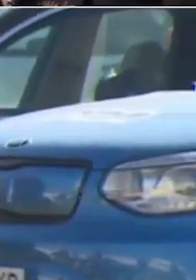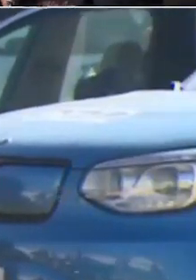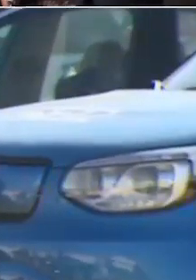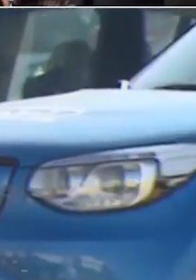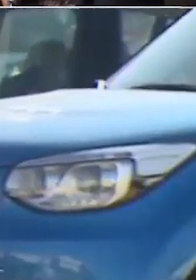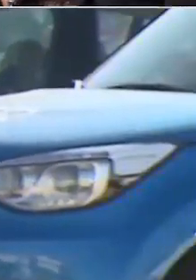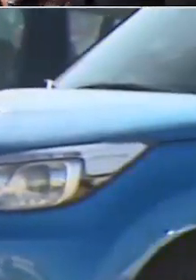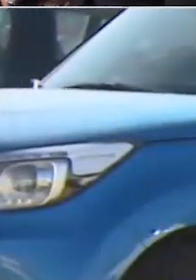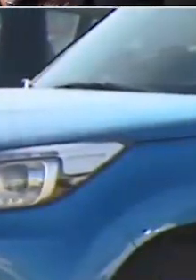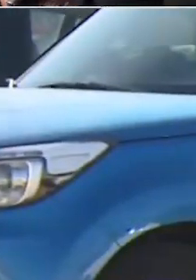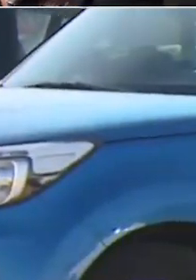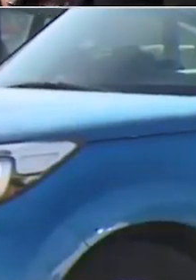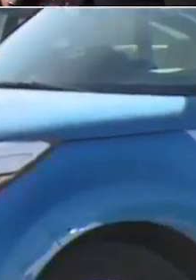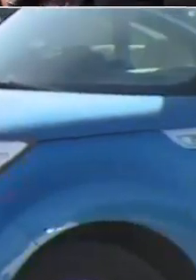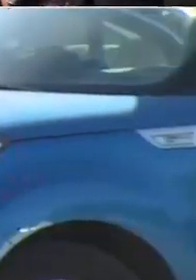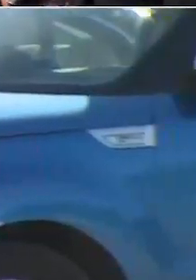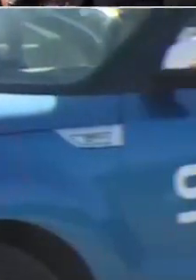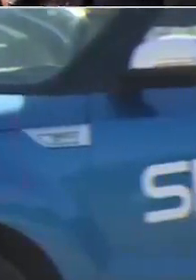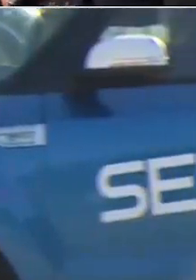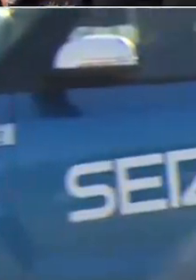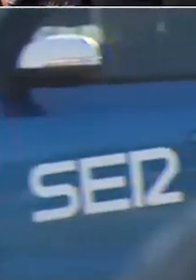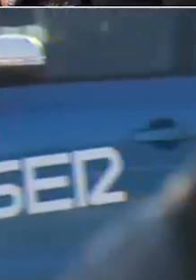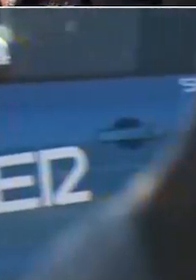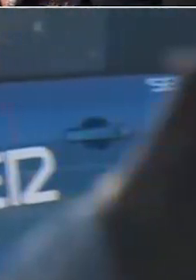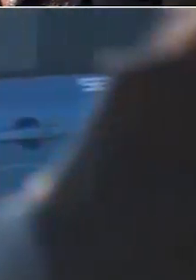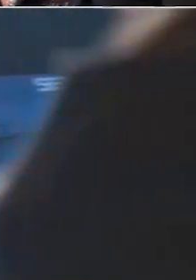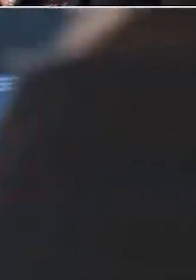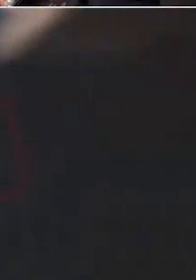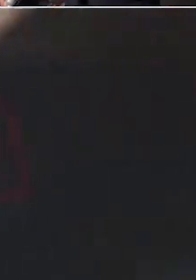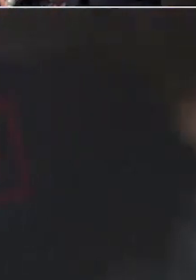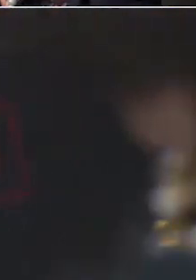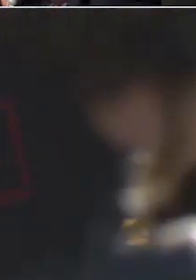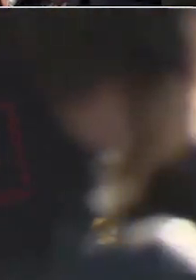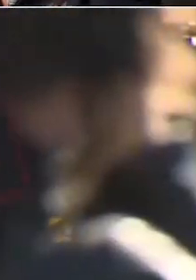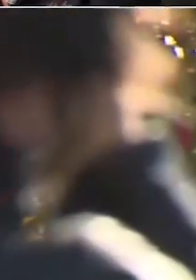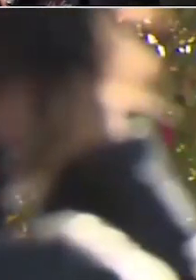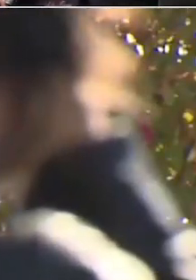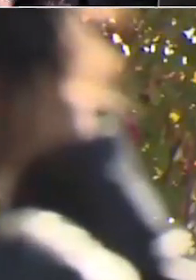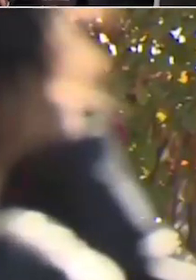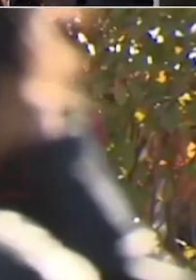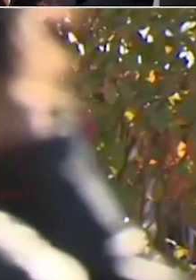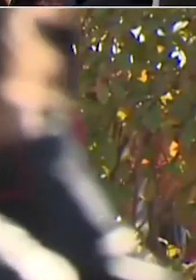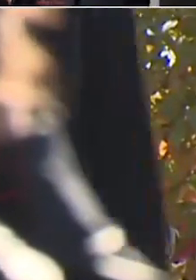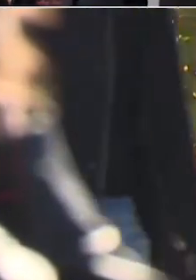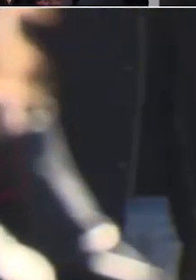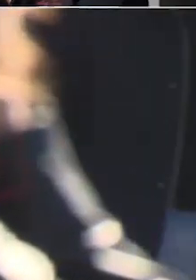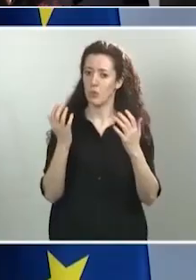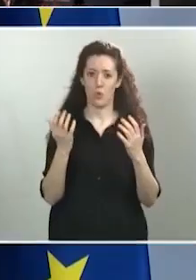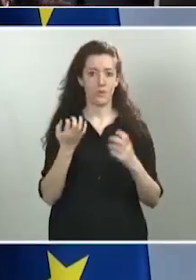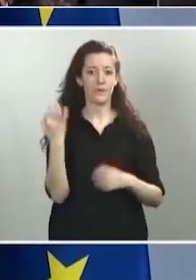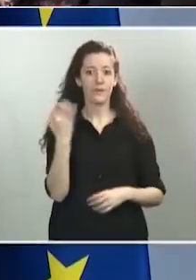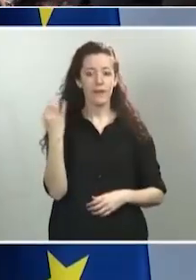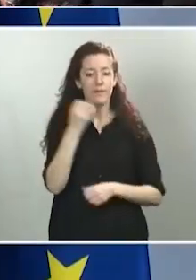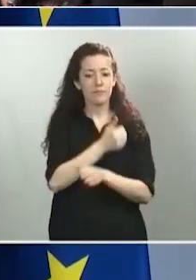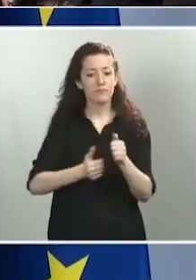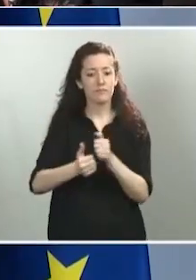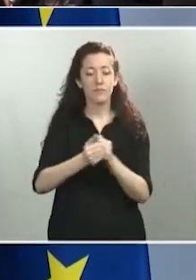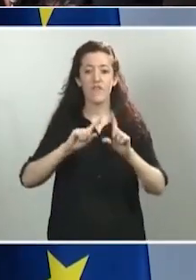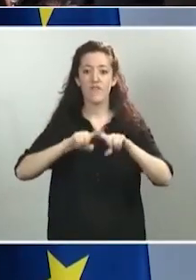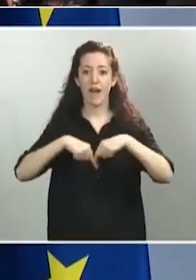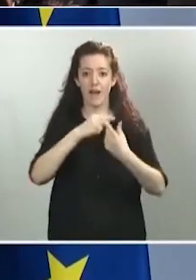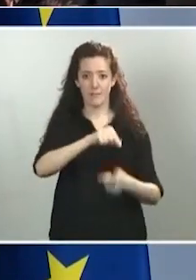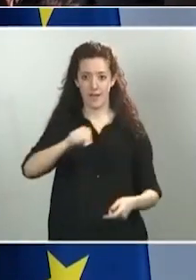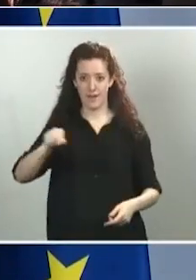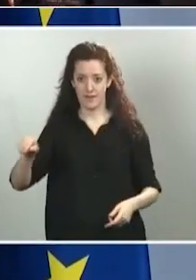y no se entiende no se entiende que un personaje así tenga acceso a los secretos de la otan más ni menos entonces hay